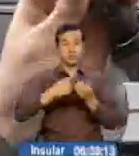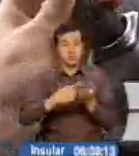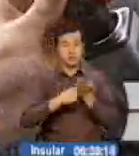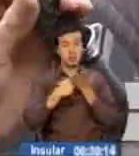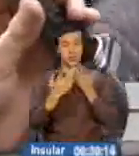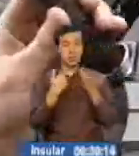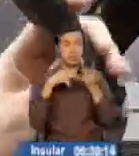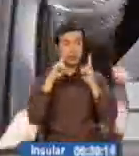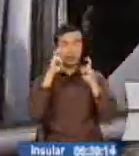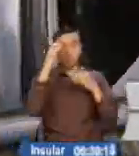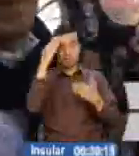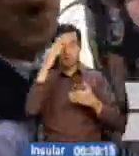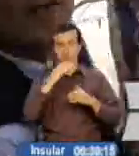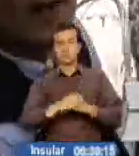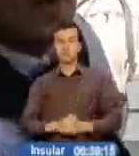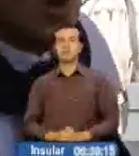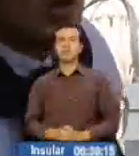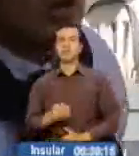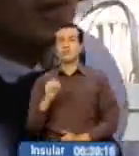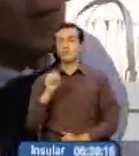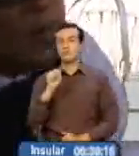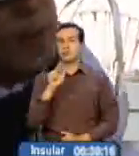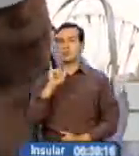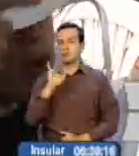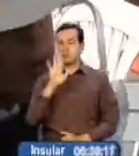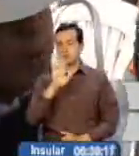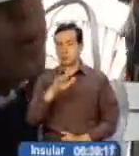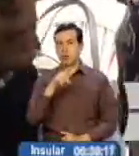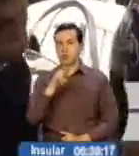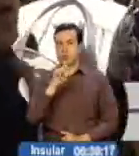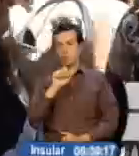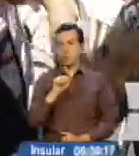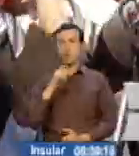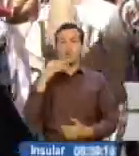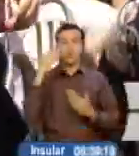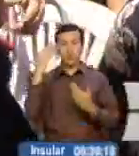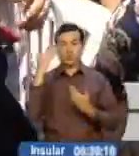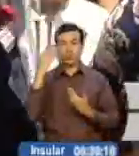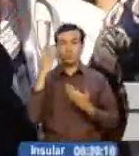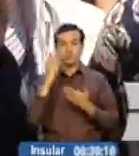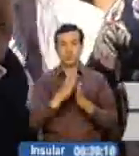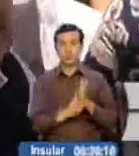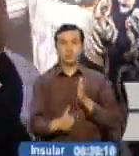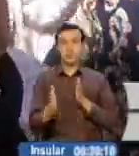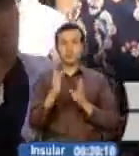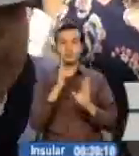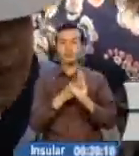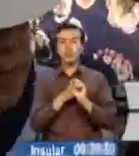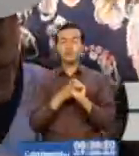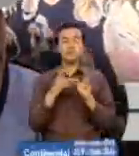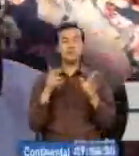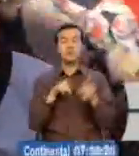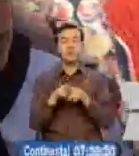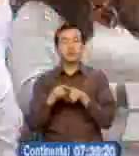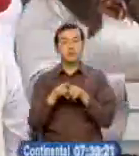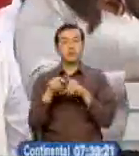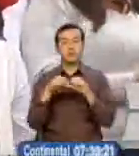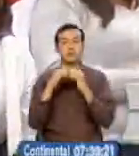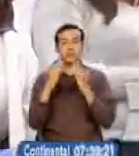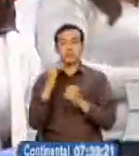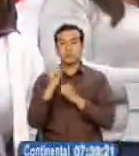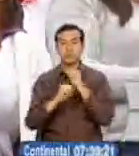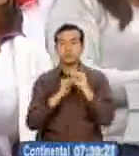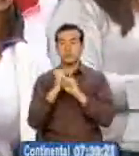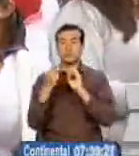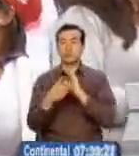hablar sobre temas políticos. María Paula Romo fue otra de las figuras de la política nacional presente. Participó en la contienda electoral del